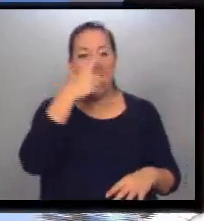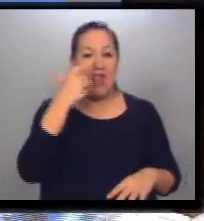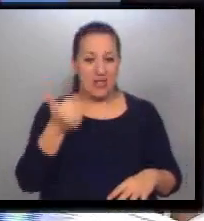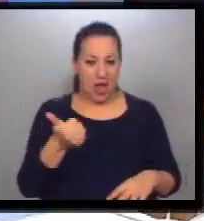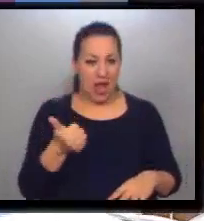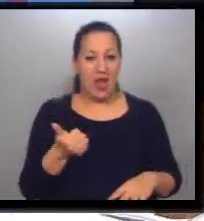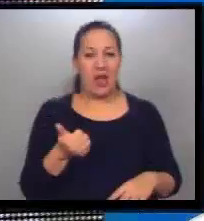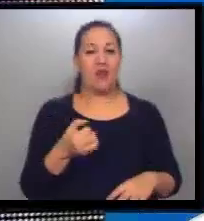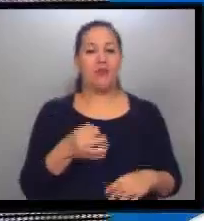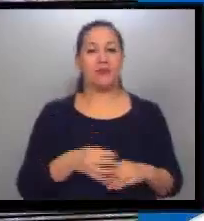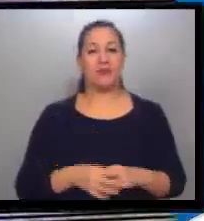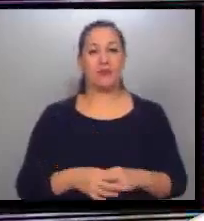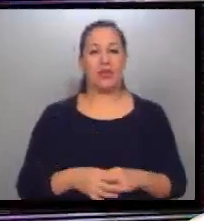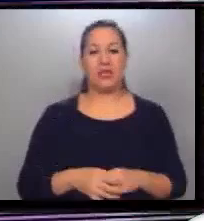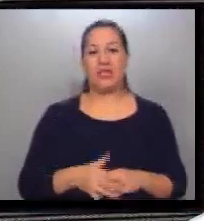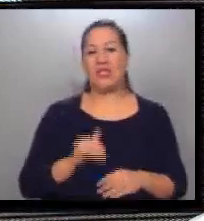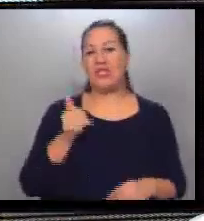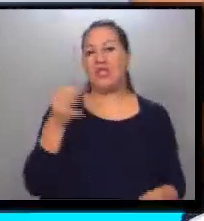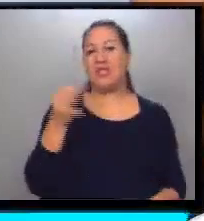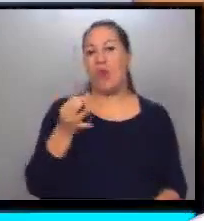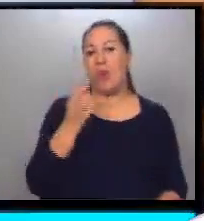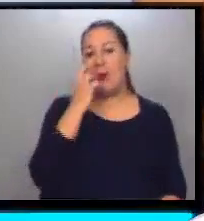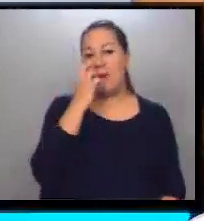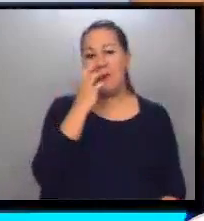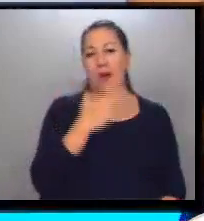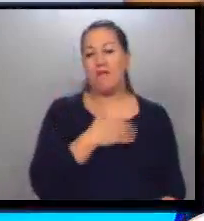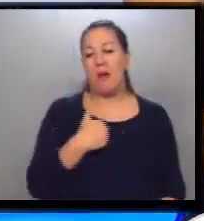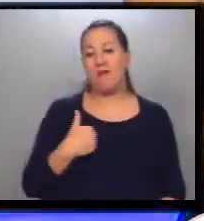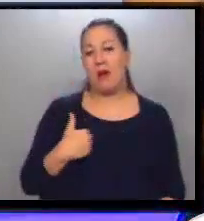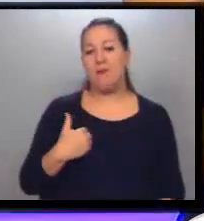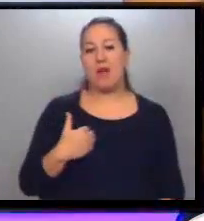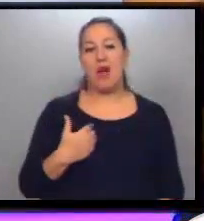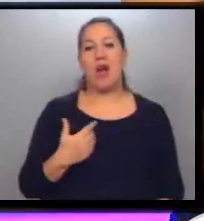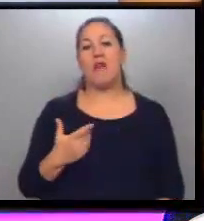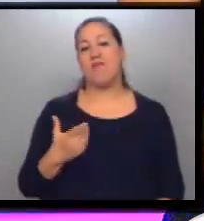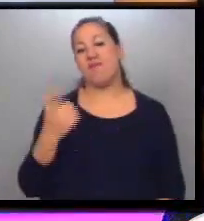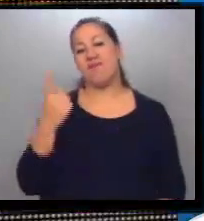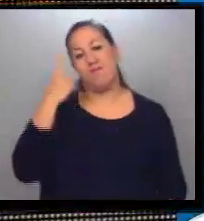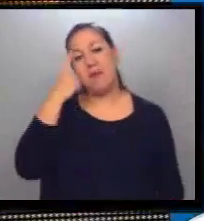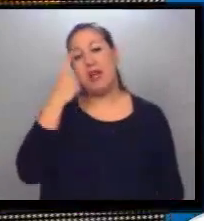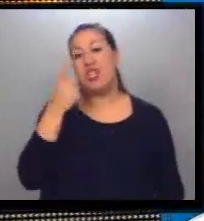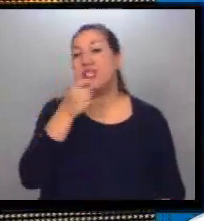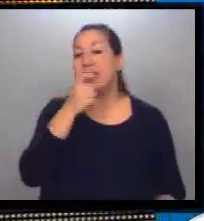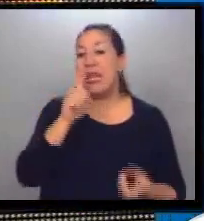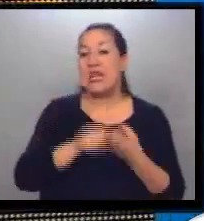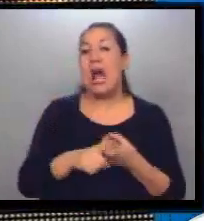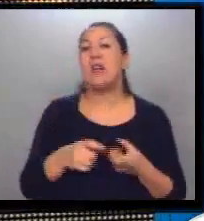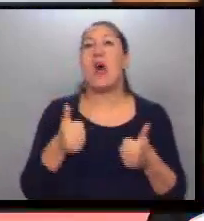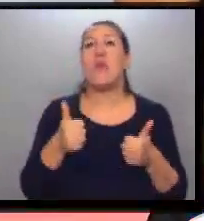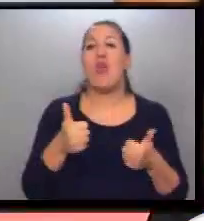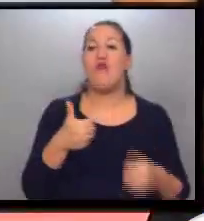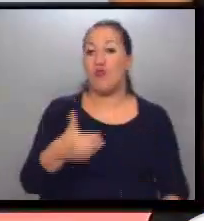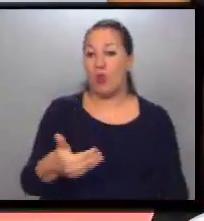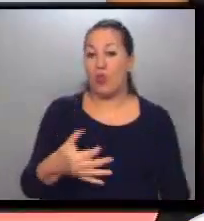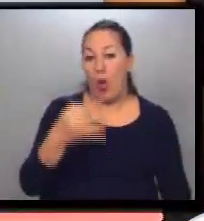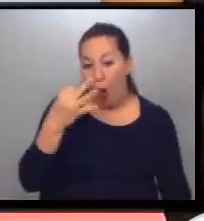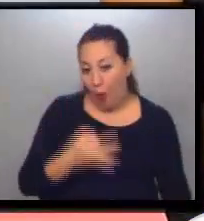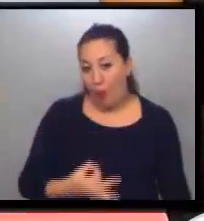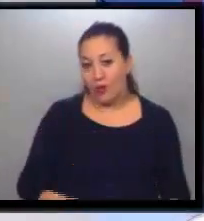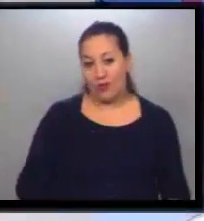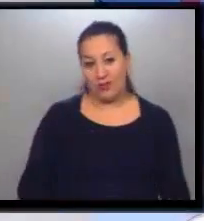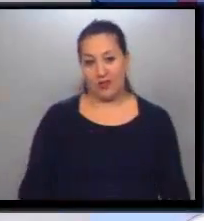hijos de él ya eran mayores, y siguen siéndolo, que ella. Claro, obviamente, ¿no? Bueno. Una diferencia impresionante. Ahora tienen ellos dos un hijo. ¡Qué escándalo!